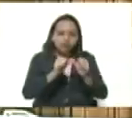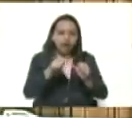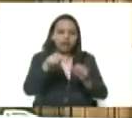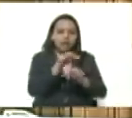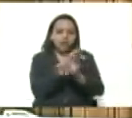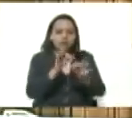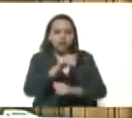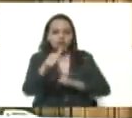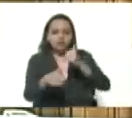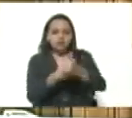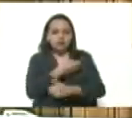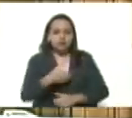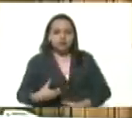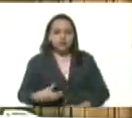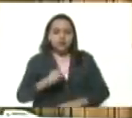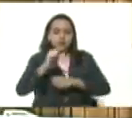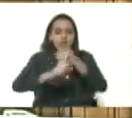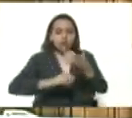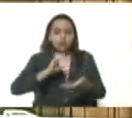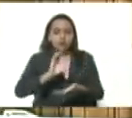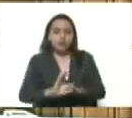señora vicepresidenta. Caracas,